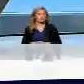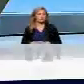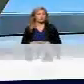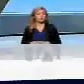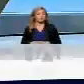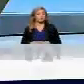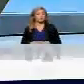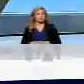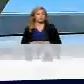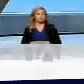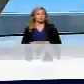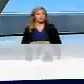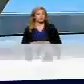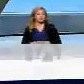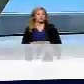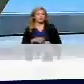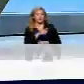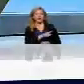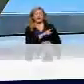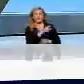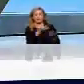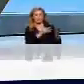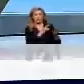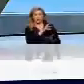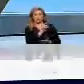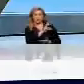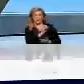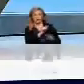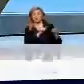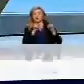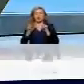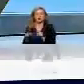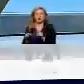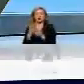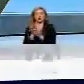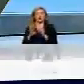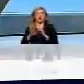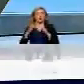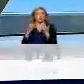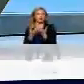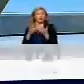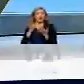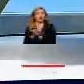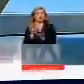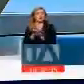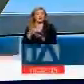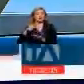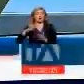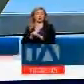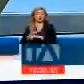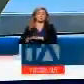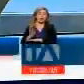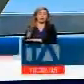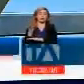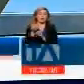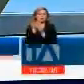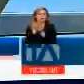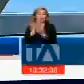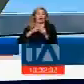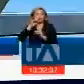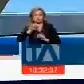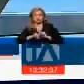Eso en cuanto a la proforma para el 2020, pero la Comisión de Régimen Económico de la Asamblea está convocada para esta noche, pues esperan conocer el informe para segundo